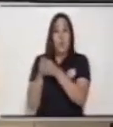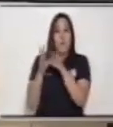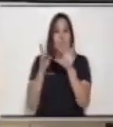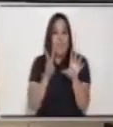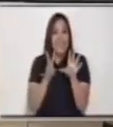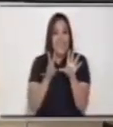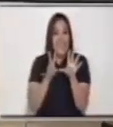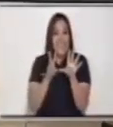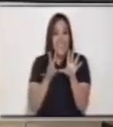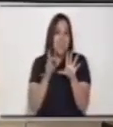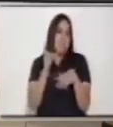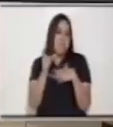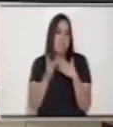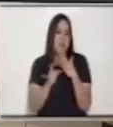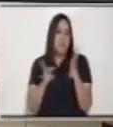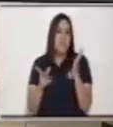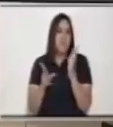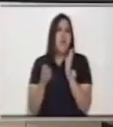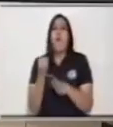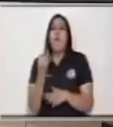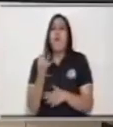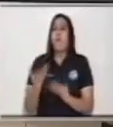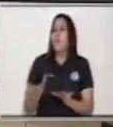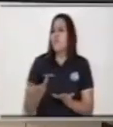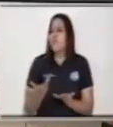2 grupos de 7 cosas. ¿Cuánto era eso?